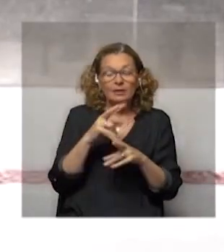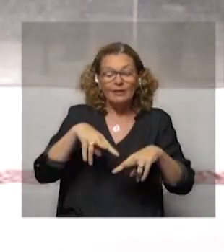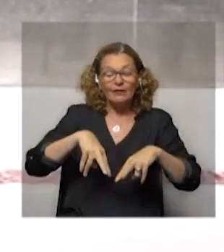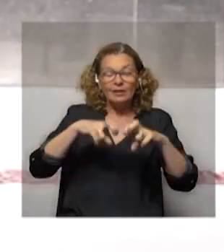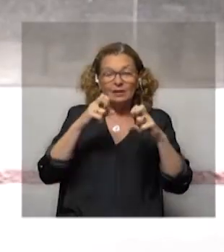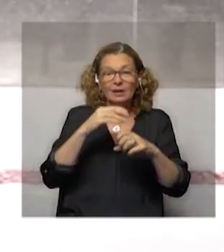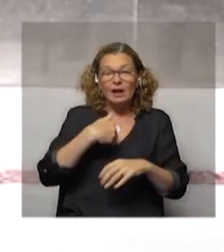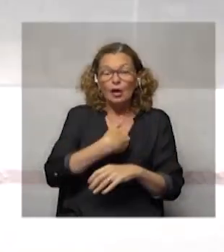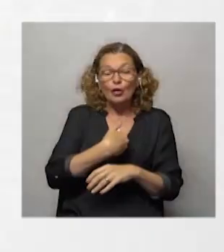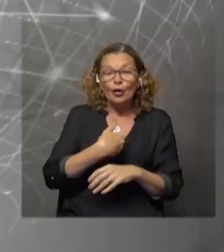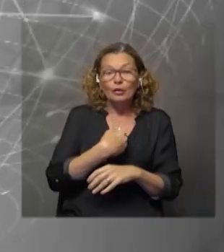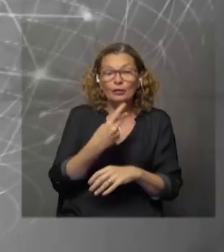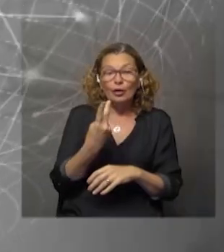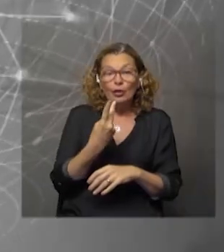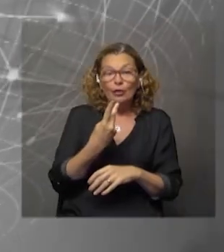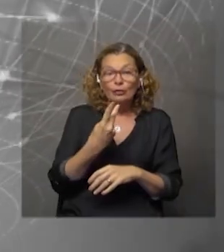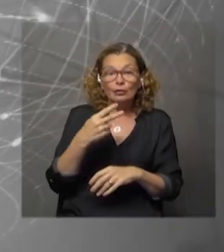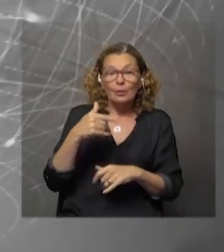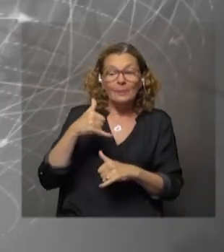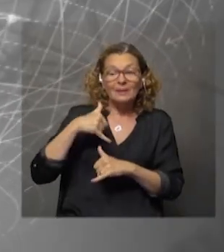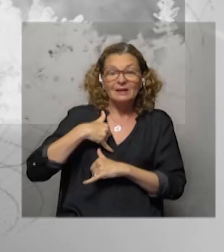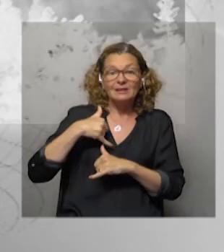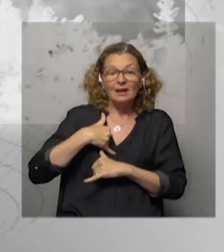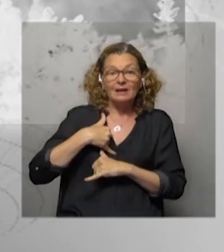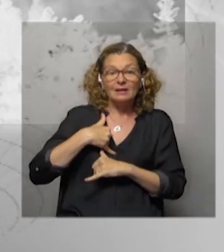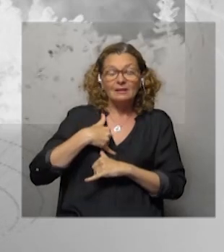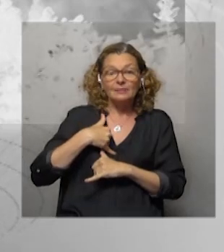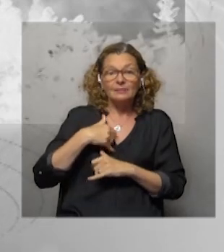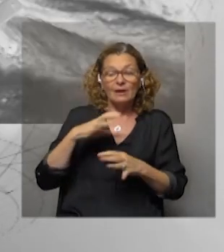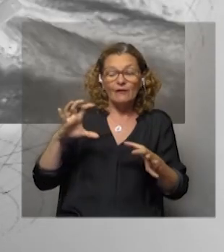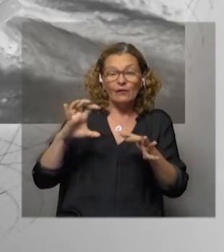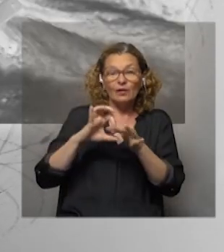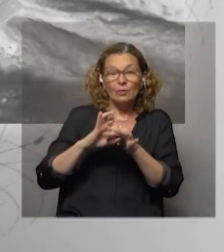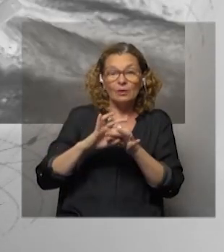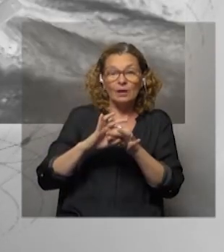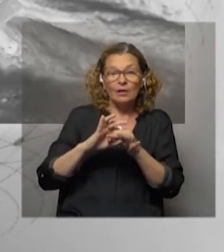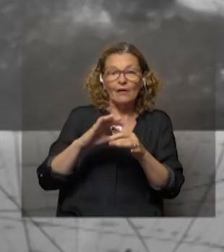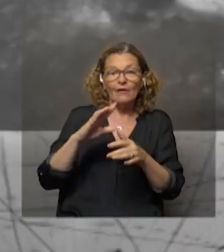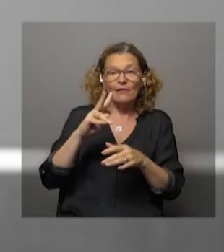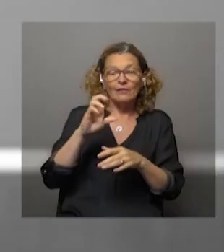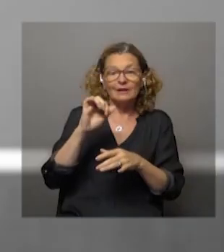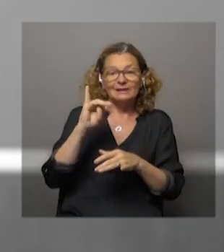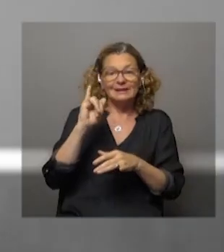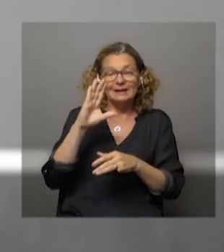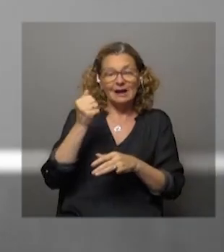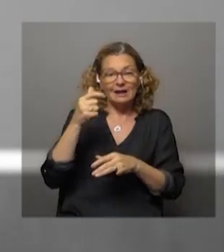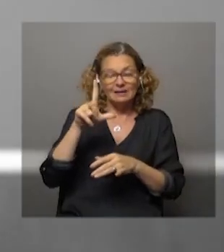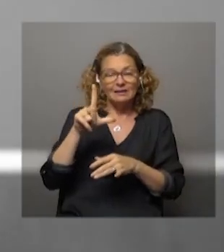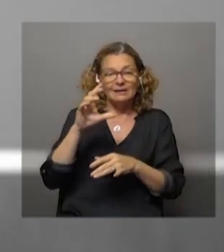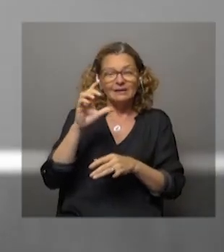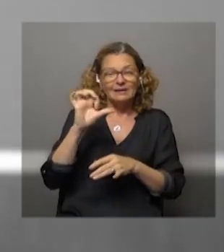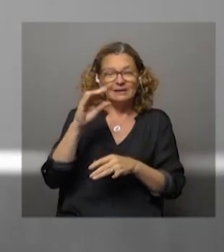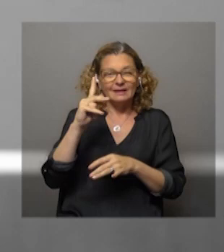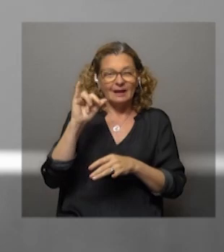investigue el rol de estos dos ex militares que están vinculados a vertical Sky Mario paliza director